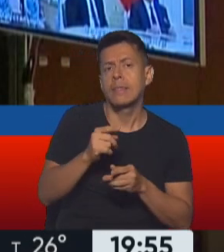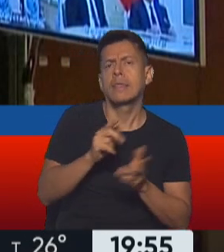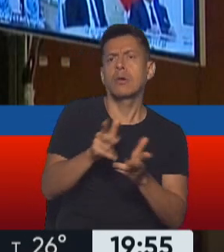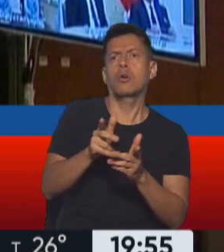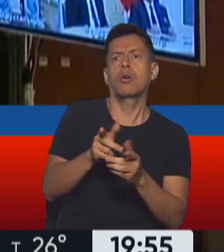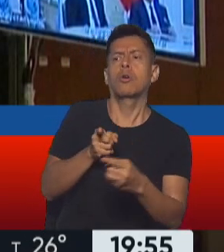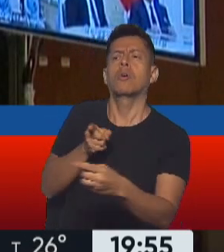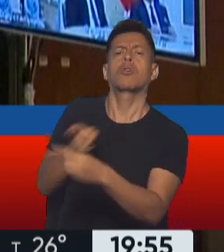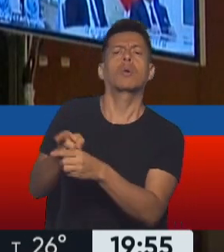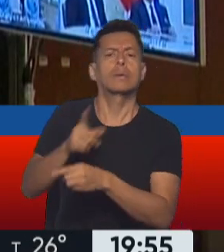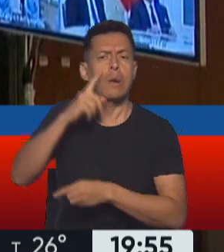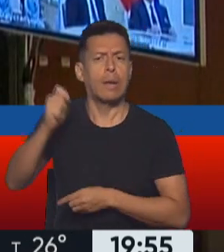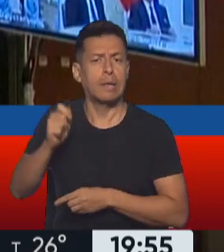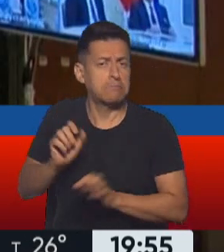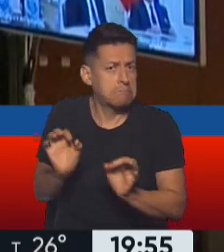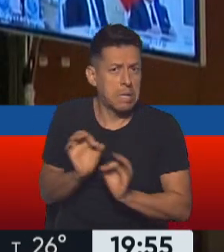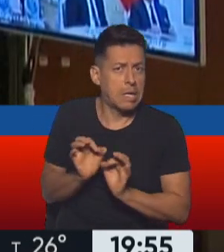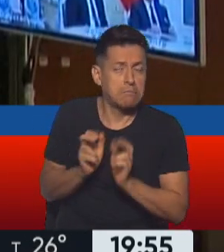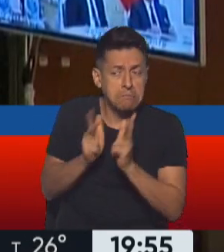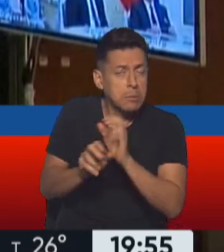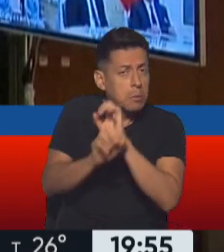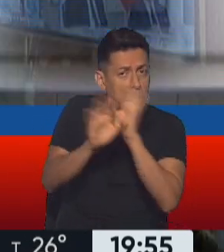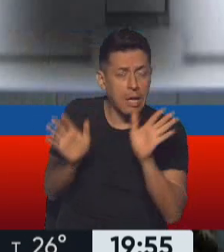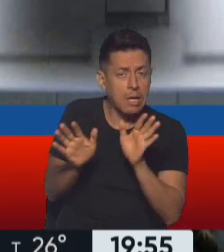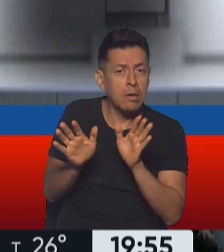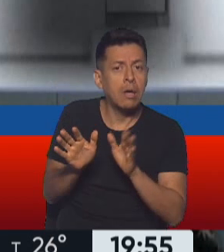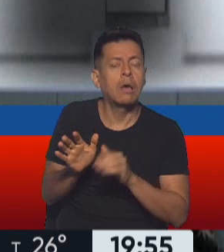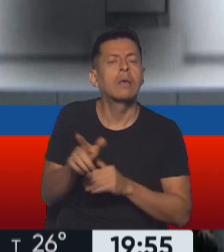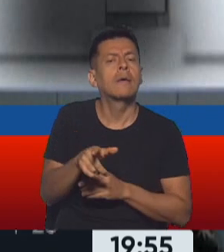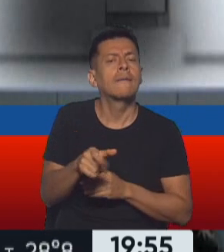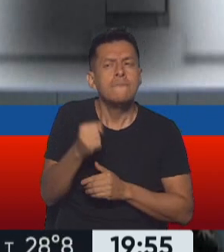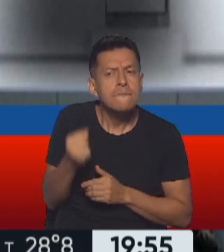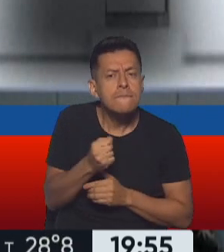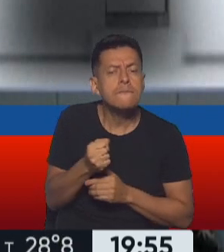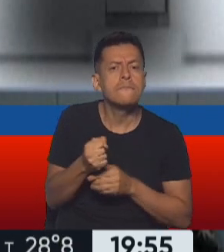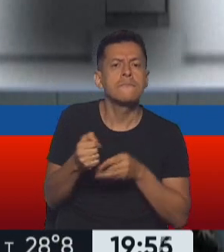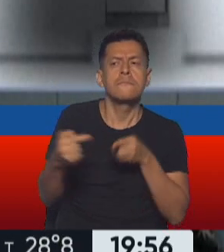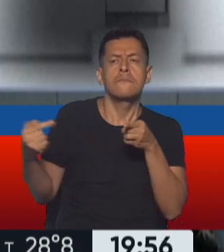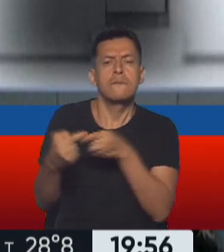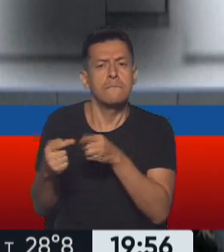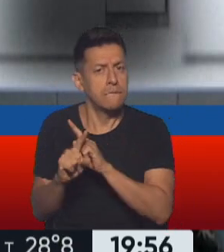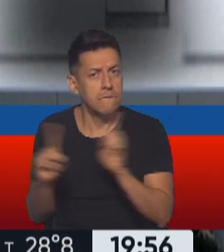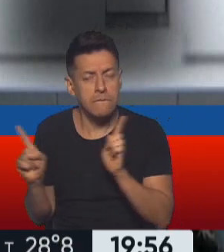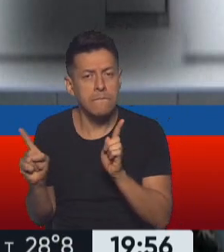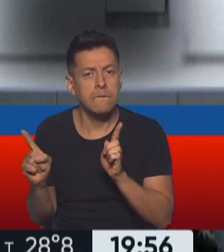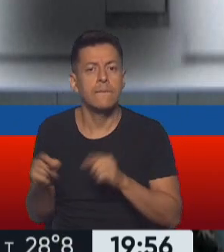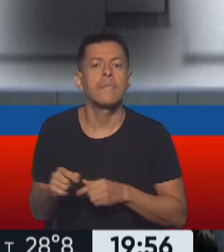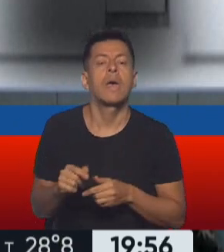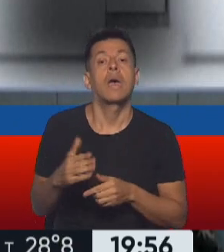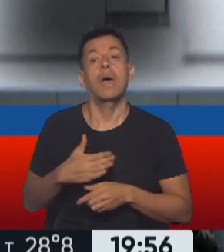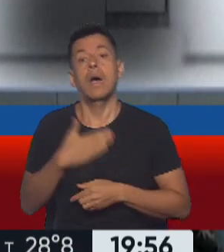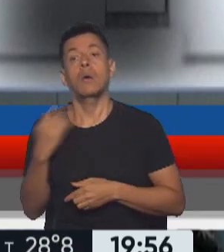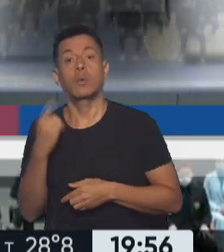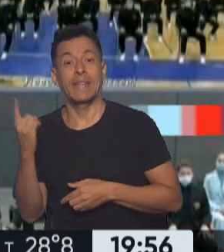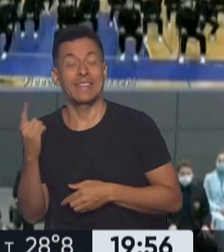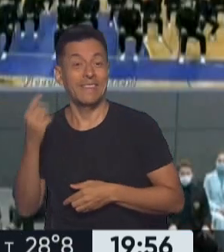contra ucrania y dijo muy claramente que no buscaba la confrontación detallaron autoridades francesas